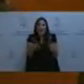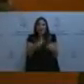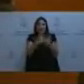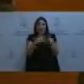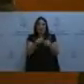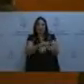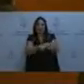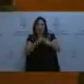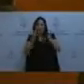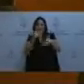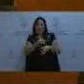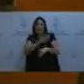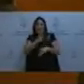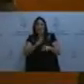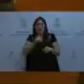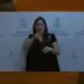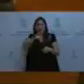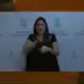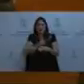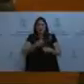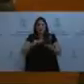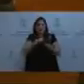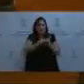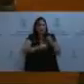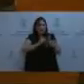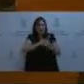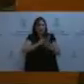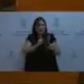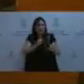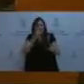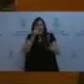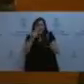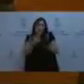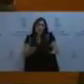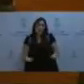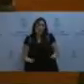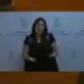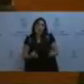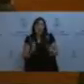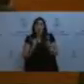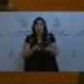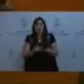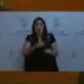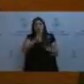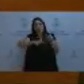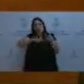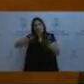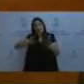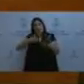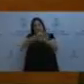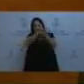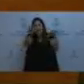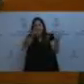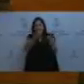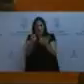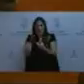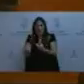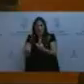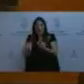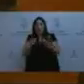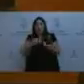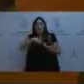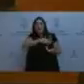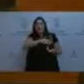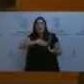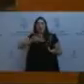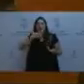de desobediencia a este Parlamento, no interesa a nadie, y a los que menos, a las personas que más lo necesitan. Por eso queremos